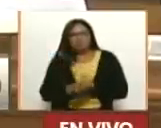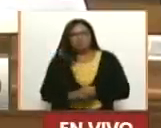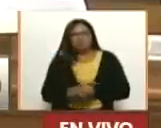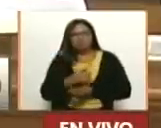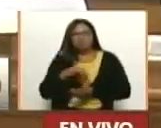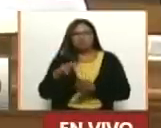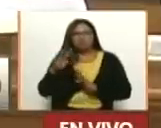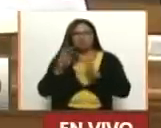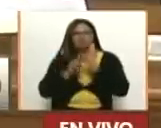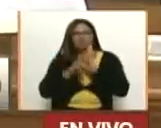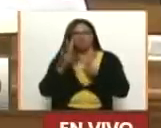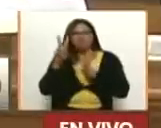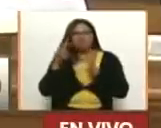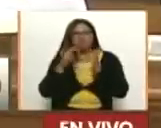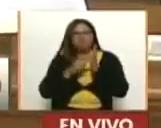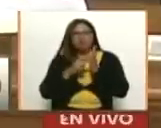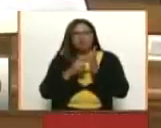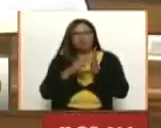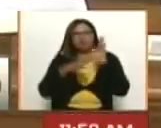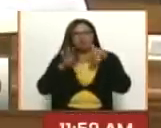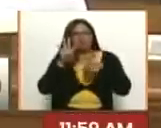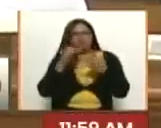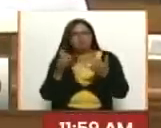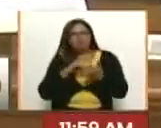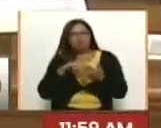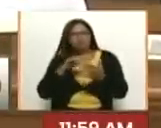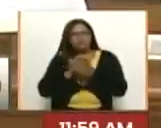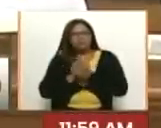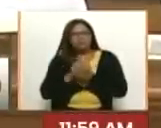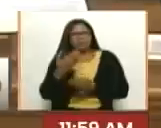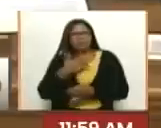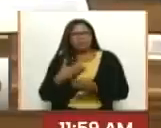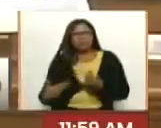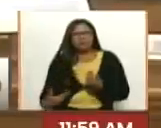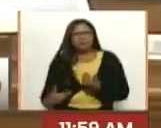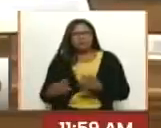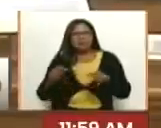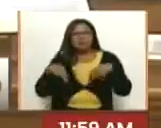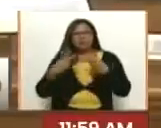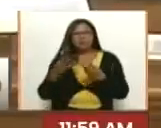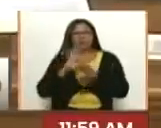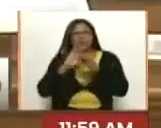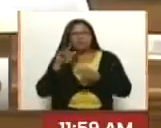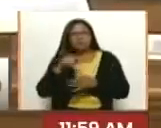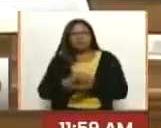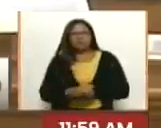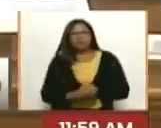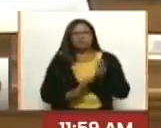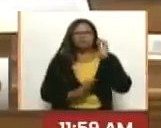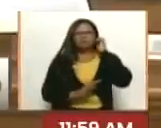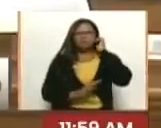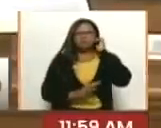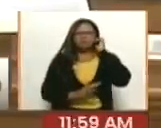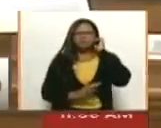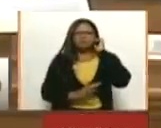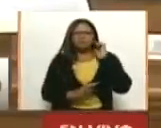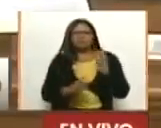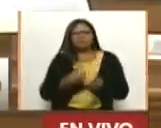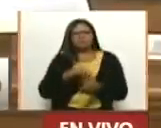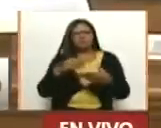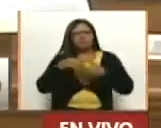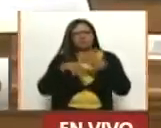2014, 2015, por iniciativa del compañero presidente, o la reforma por iniciativa del compañero presidente Nicolás